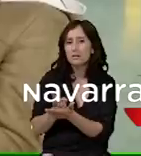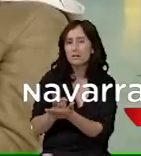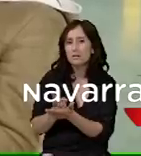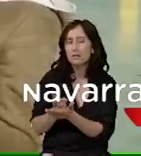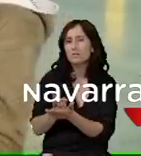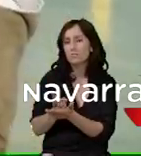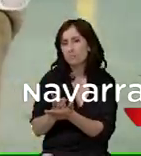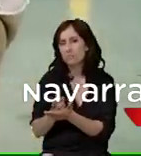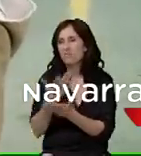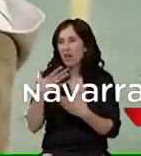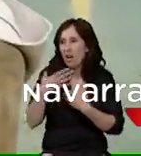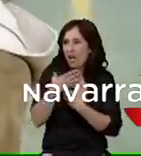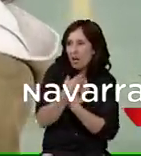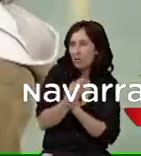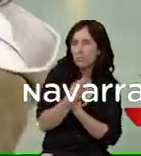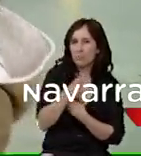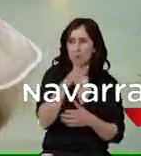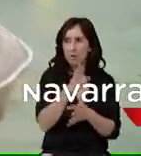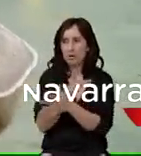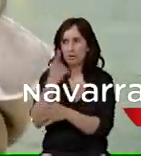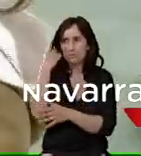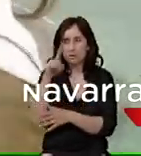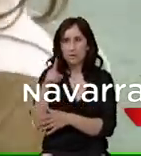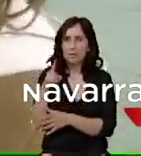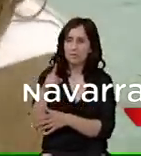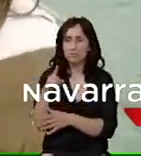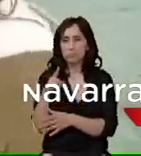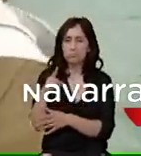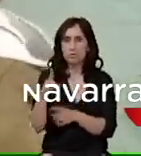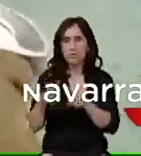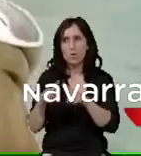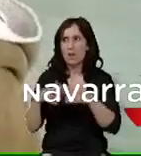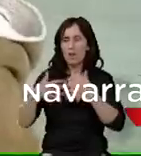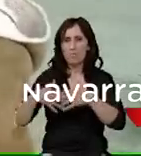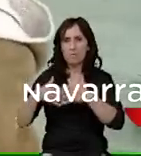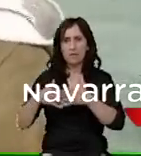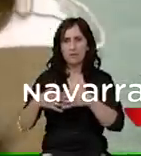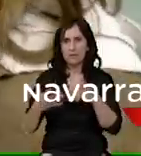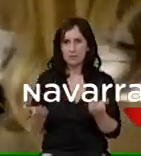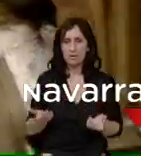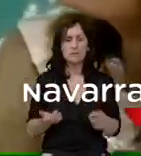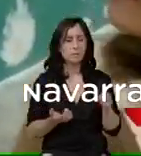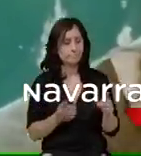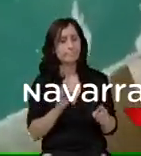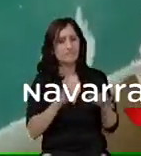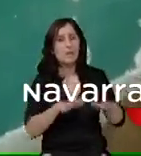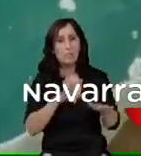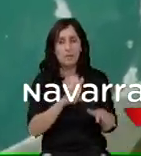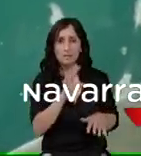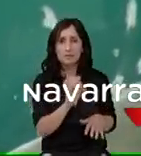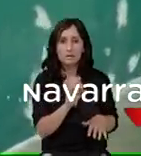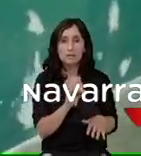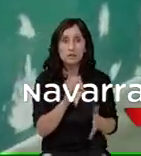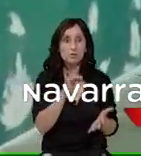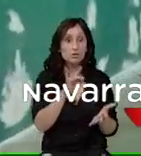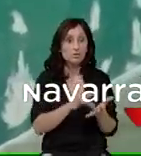digamos, agobia a la hora de jugar? Saber que funcionáis como una máquina, ¿no?, de ganar dinero. A veces sí, sobre todo cuando tú